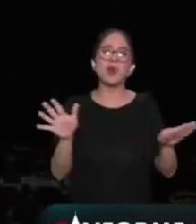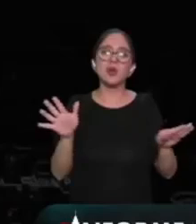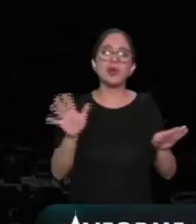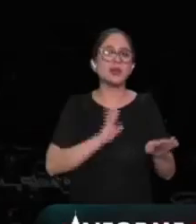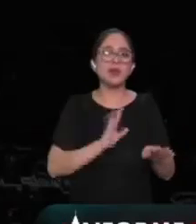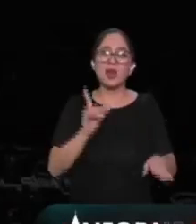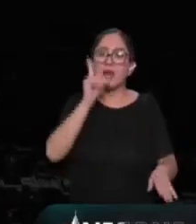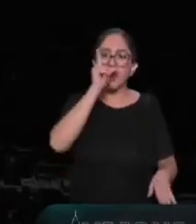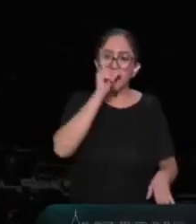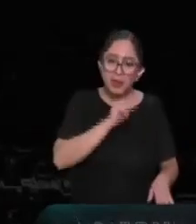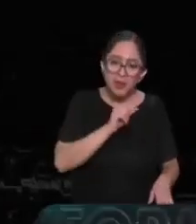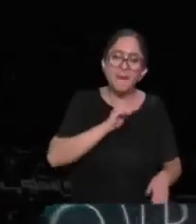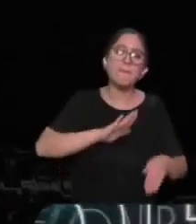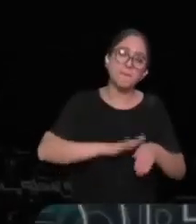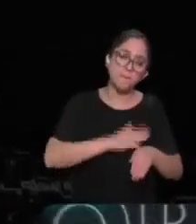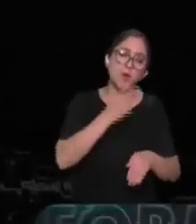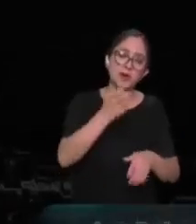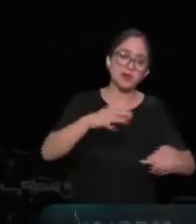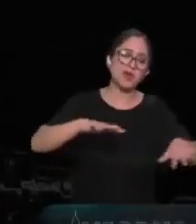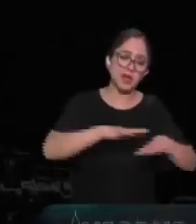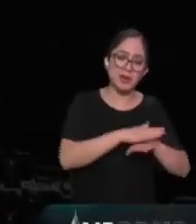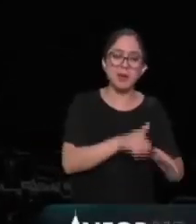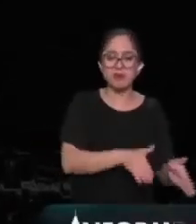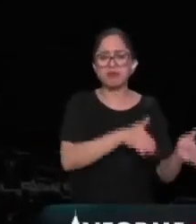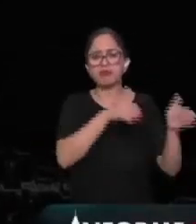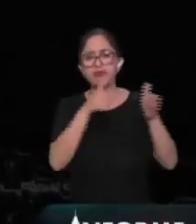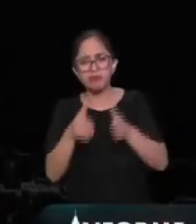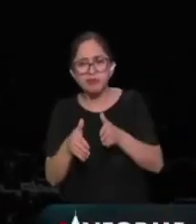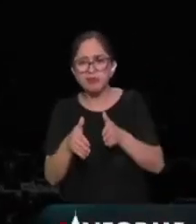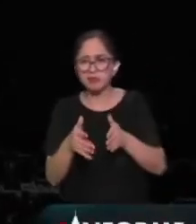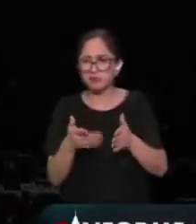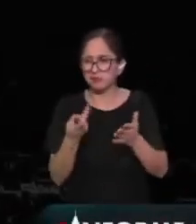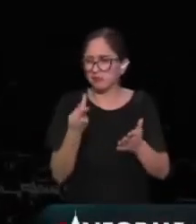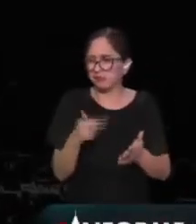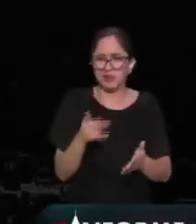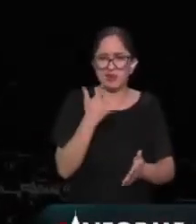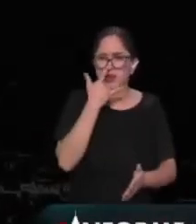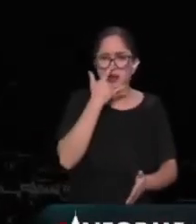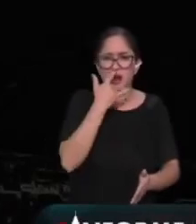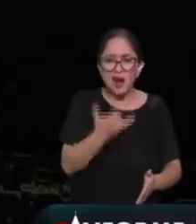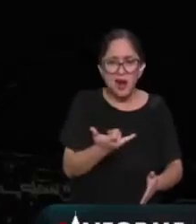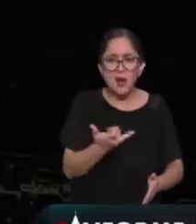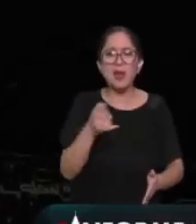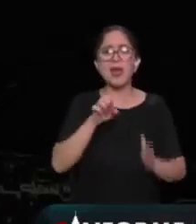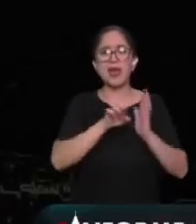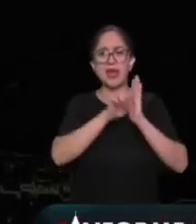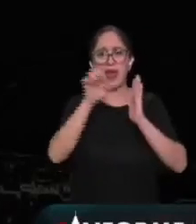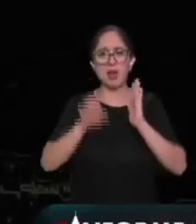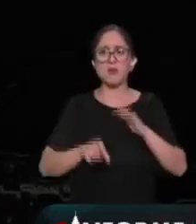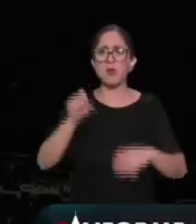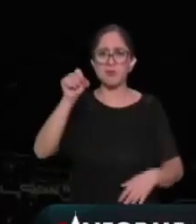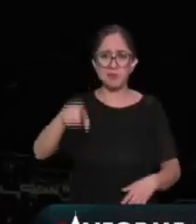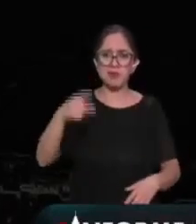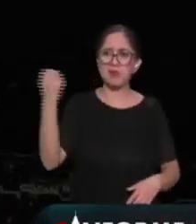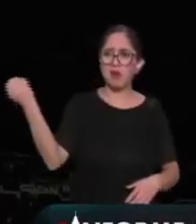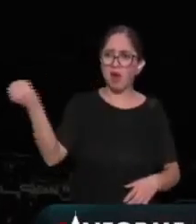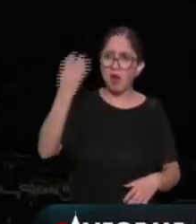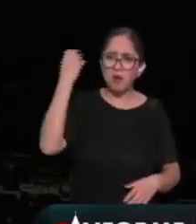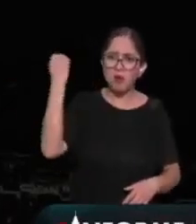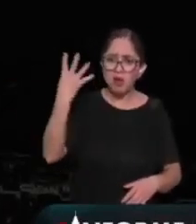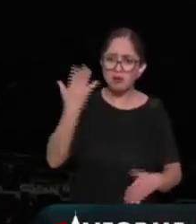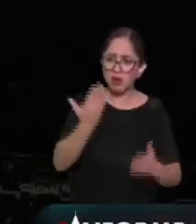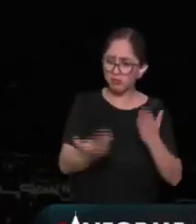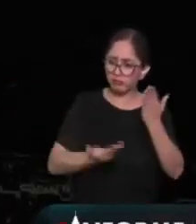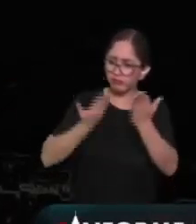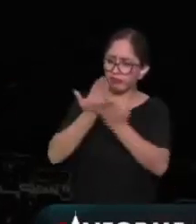los principales. Pero dice, si no es posible, porque hay muchos casos que hasta en la misma audiencia llevamos información. Eso no